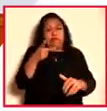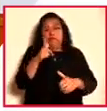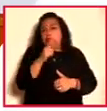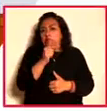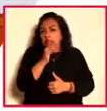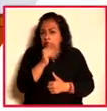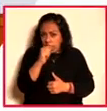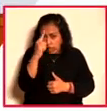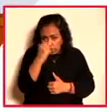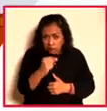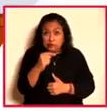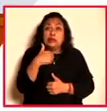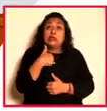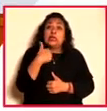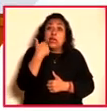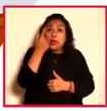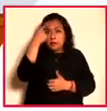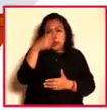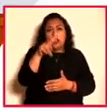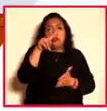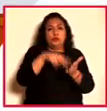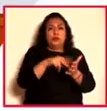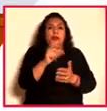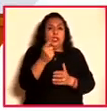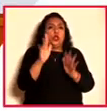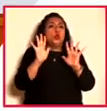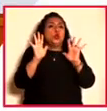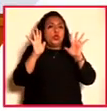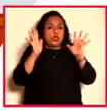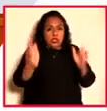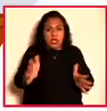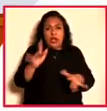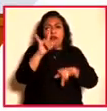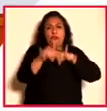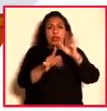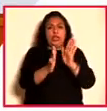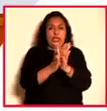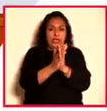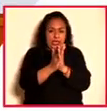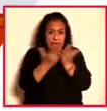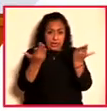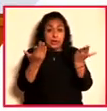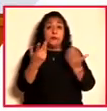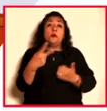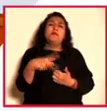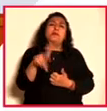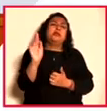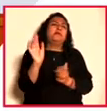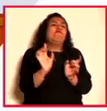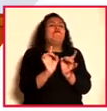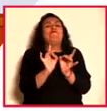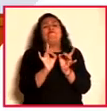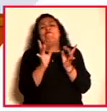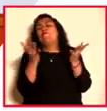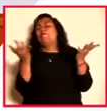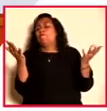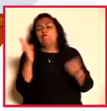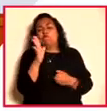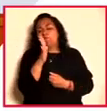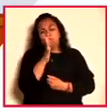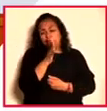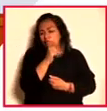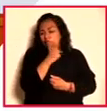queríamos venir para el 2021 ya como Feria del Libro, pero las circunstancias no nos han dejado por